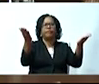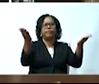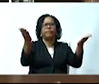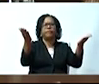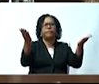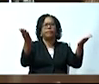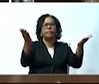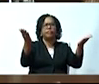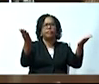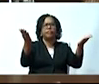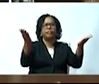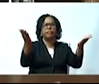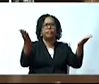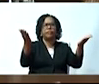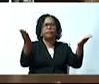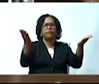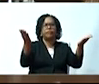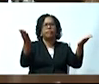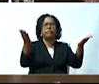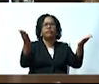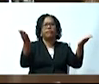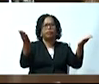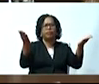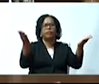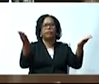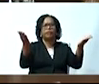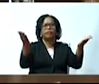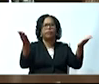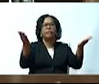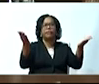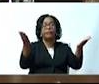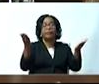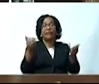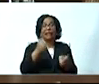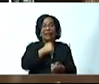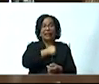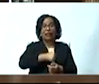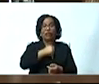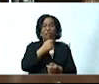¿Eh? Perdón, que yo casi nunca menciono el nombre.